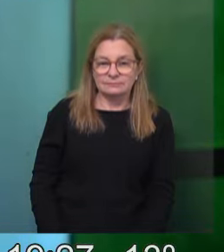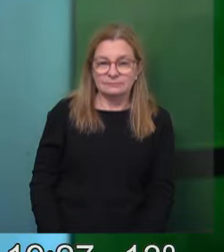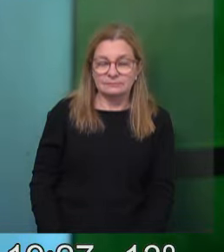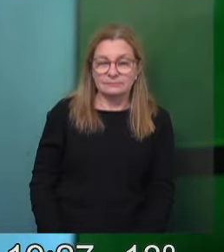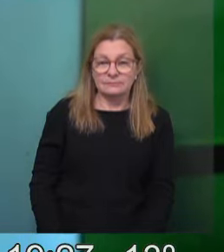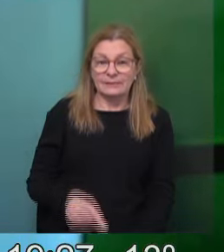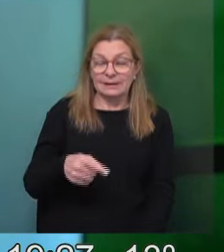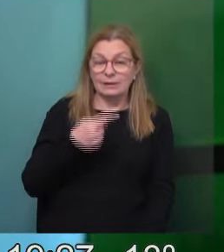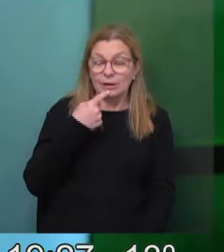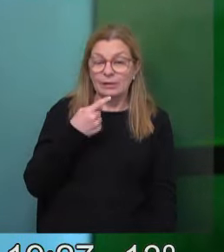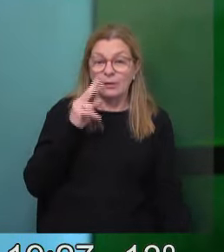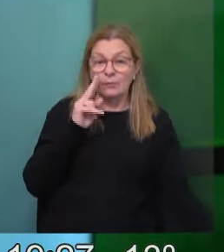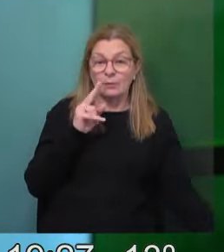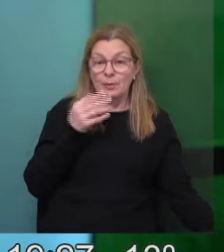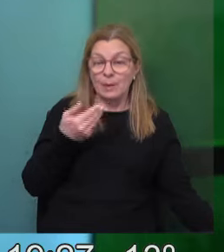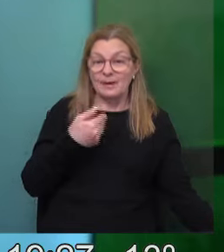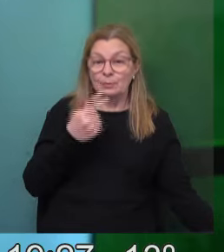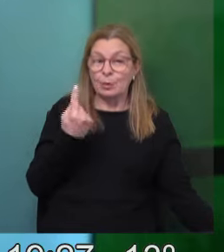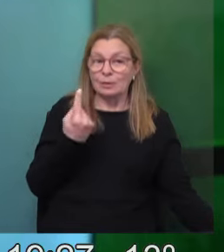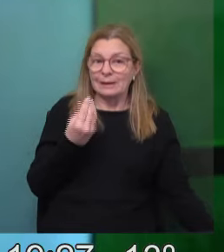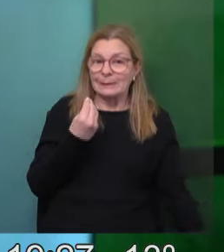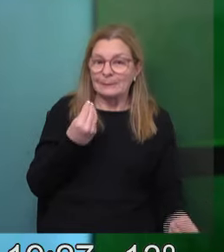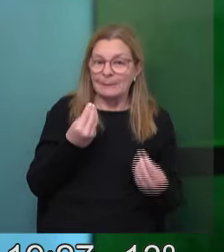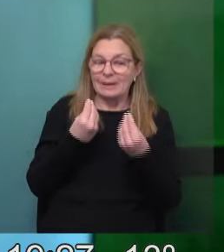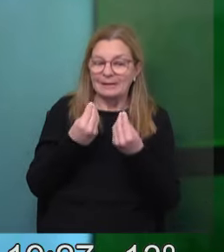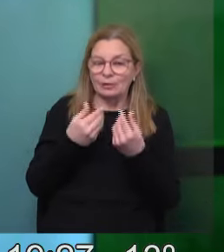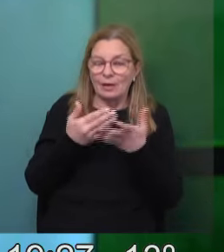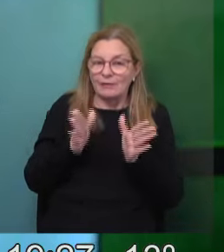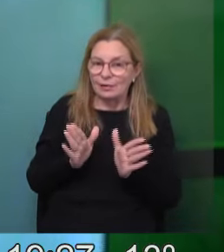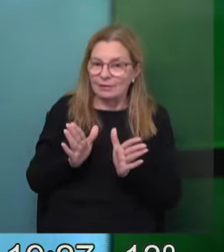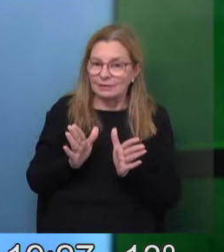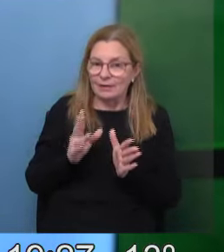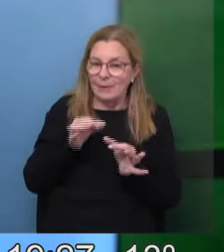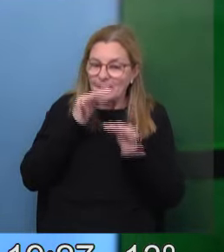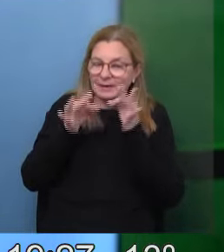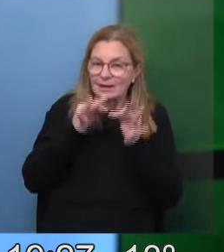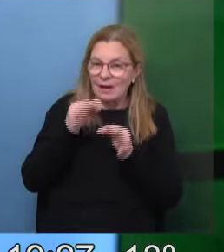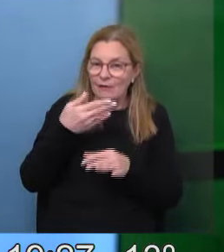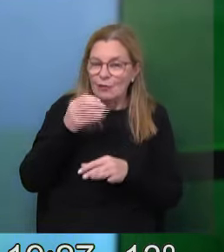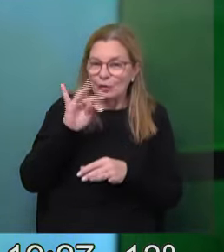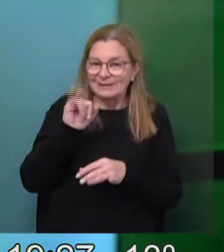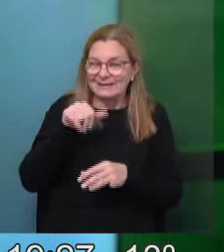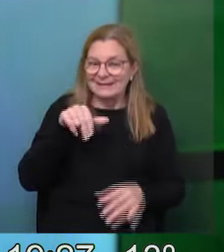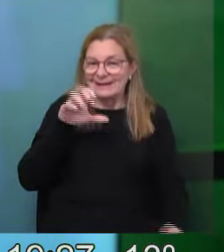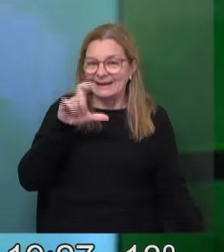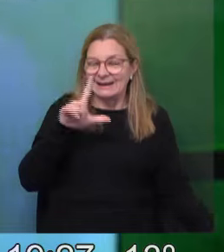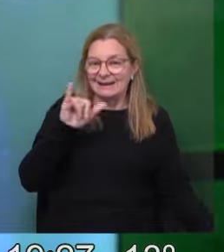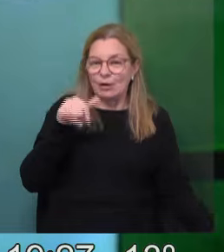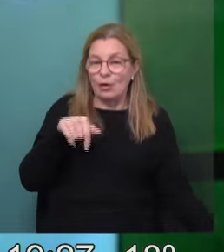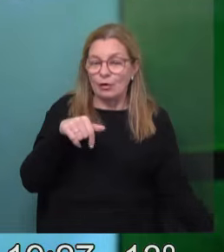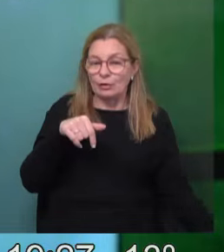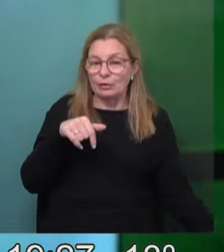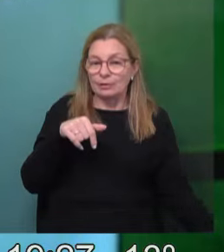Y a propósito de lo que vimos la pregunta es una qué está pasando en Cabildo abierto lo trata de explicar Eduardo botinelli en la columna de hoy porque